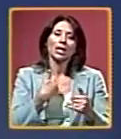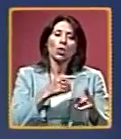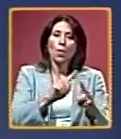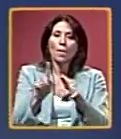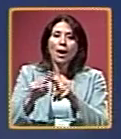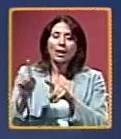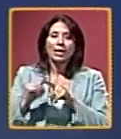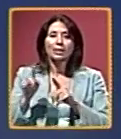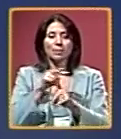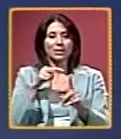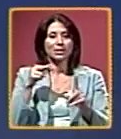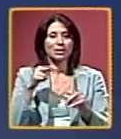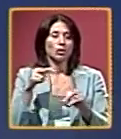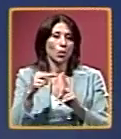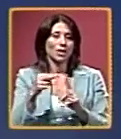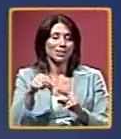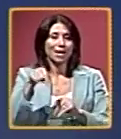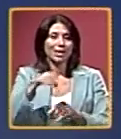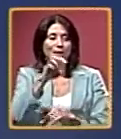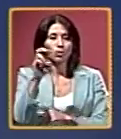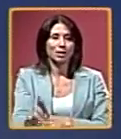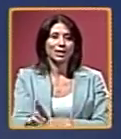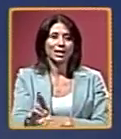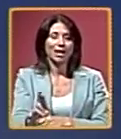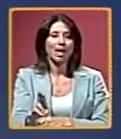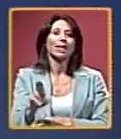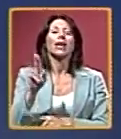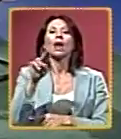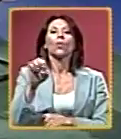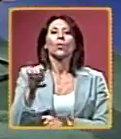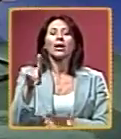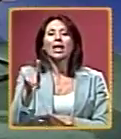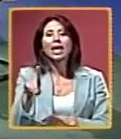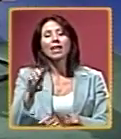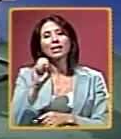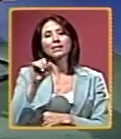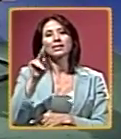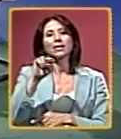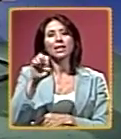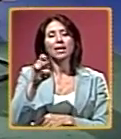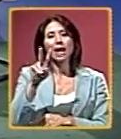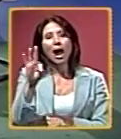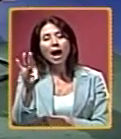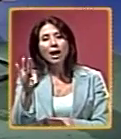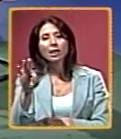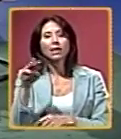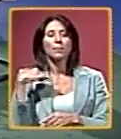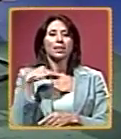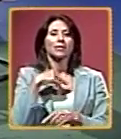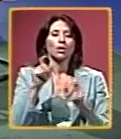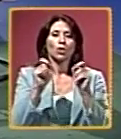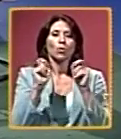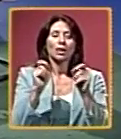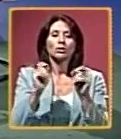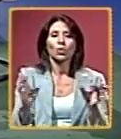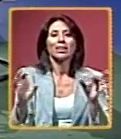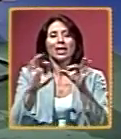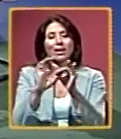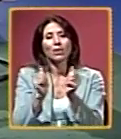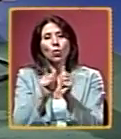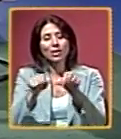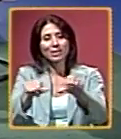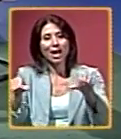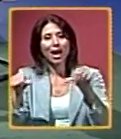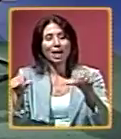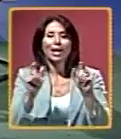misiones de aquí de Costa Rica, de la Universidad Estatal a Distancia, del CINAR, del Ministerio de Educación, que tienen que ver con esta área, con